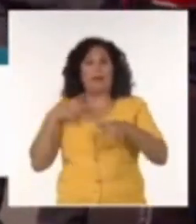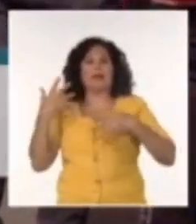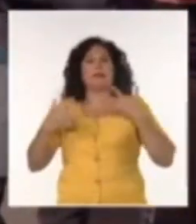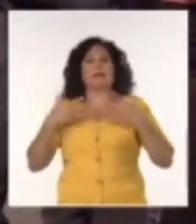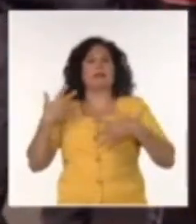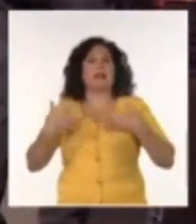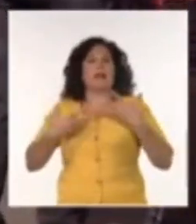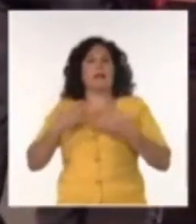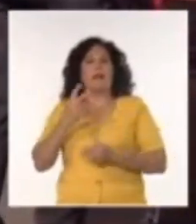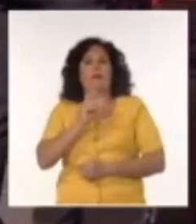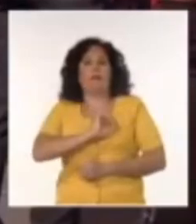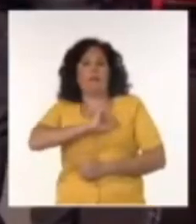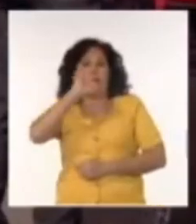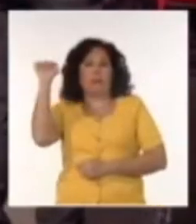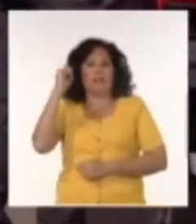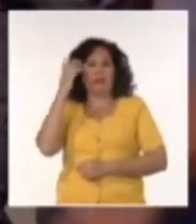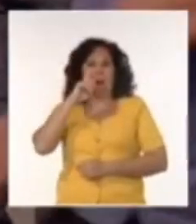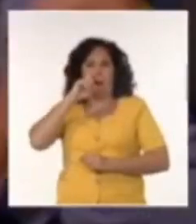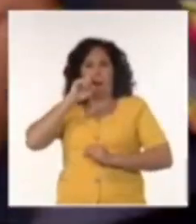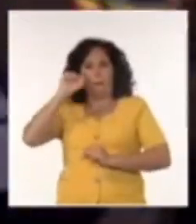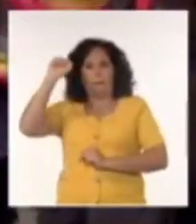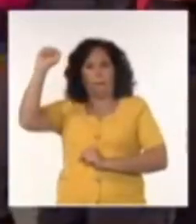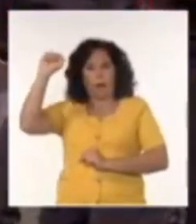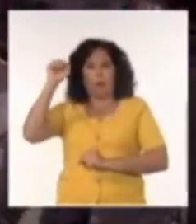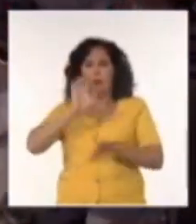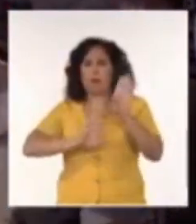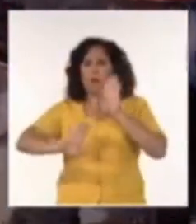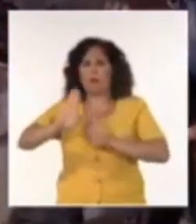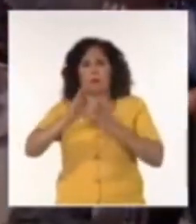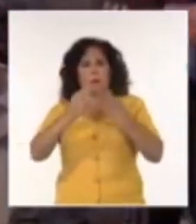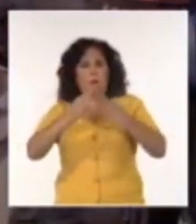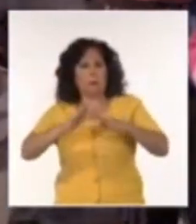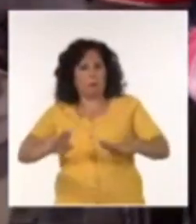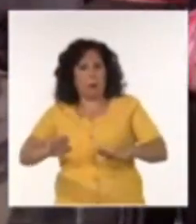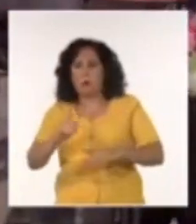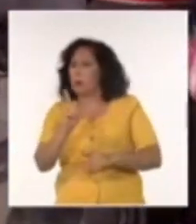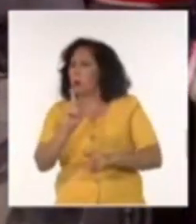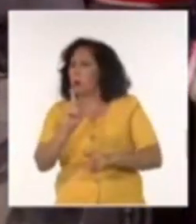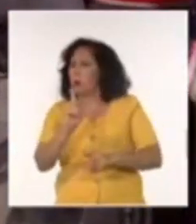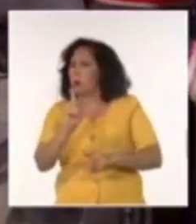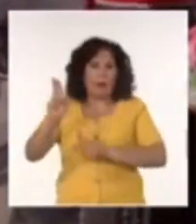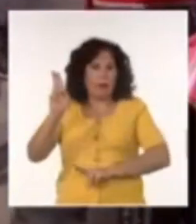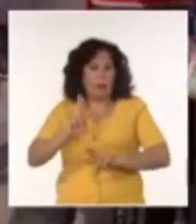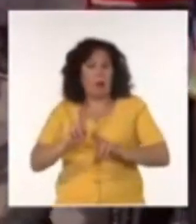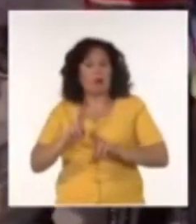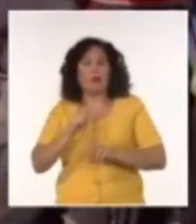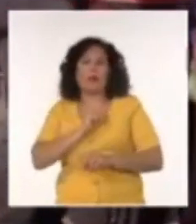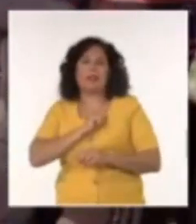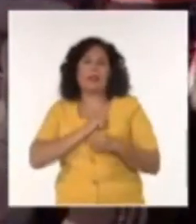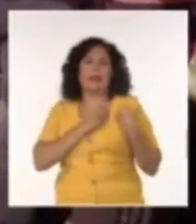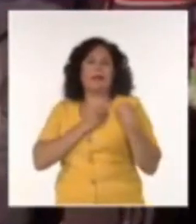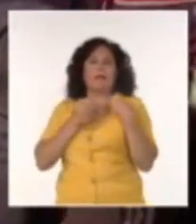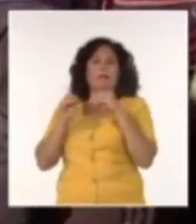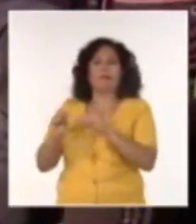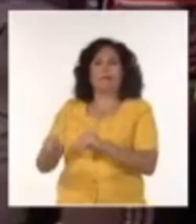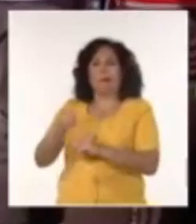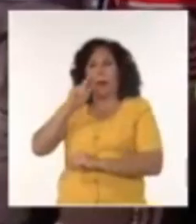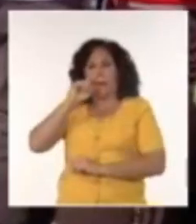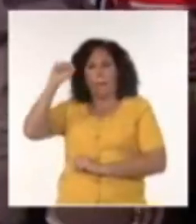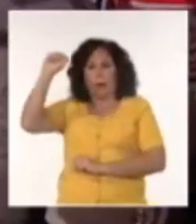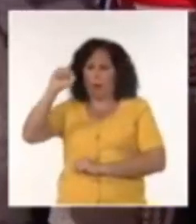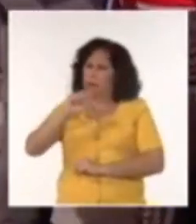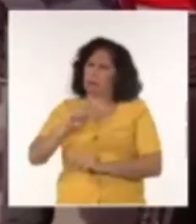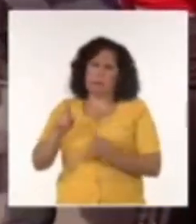reelecto Nicolás Maduro en defensa de la paz y, por supuesto, oponiéndose a ese intento de golpe de Estado perpetrado por la ultraderecha